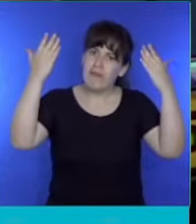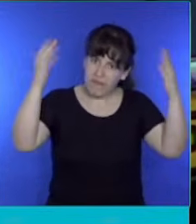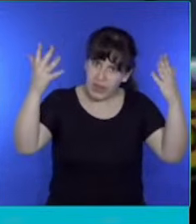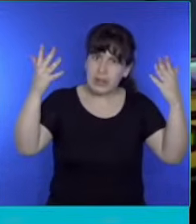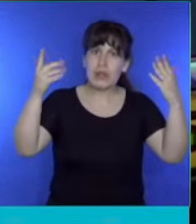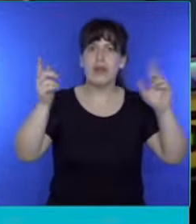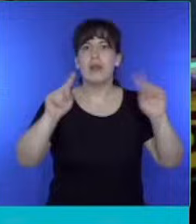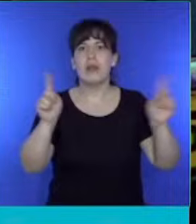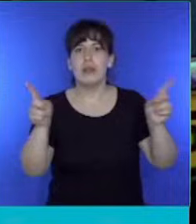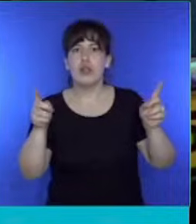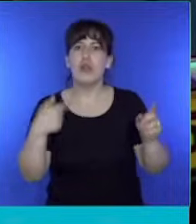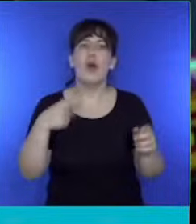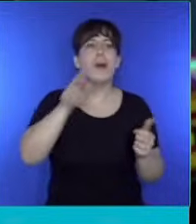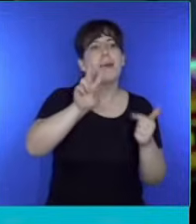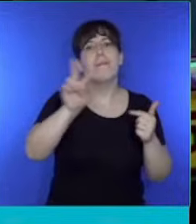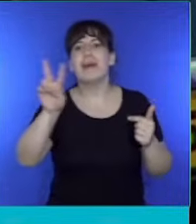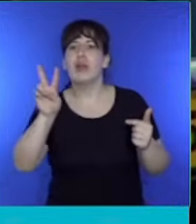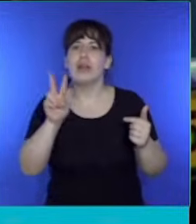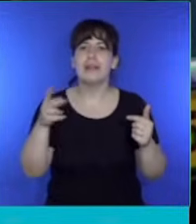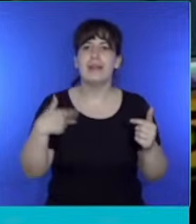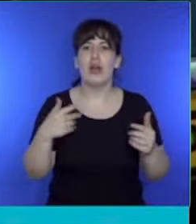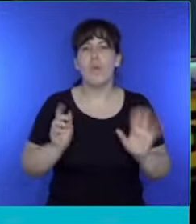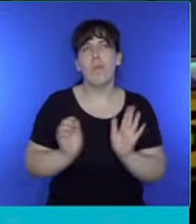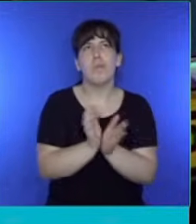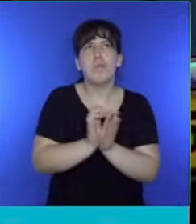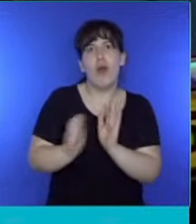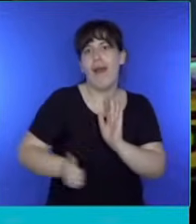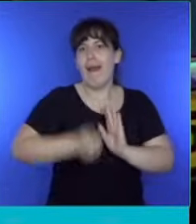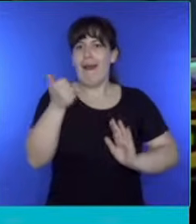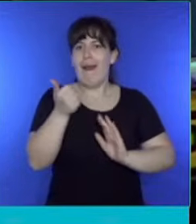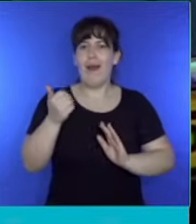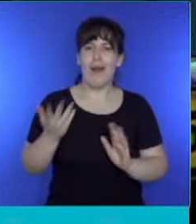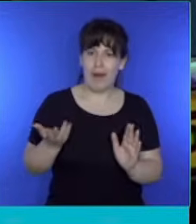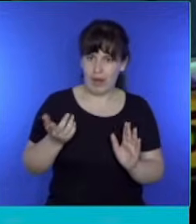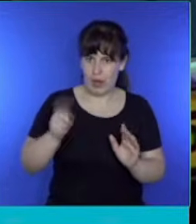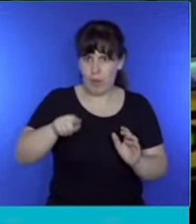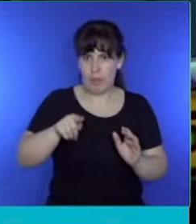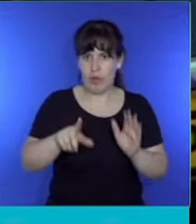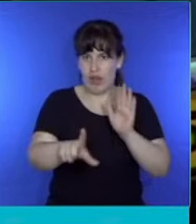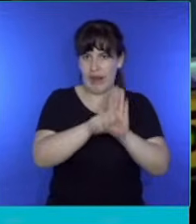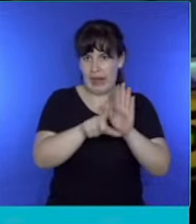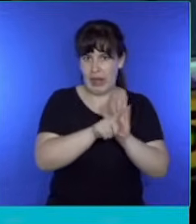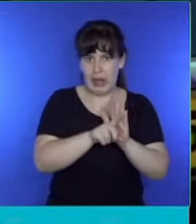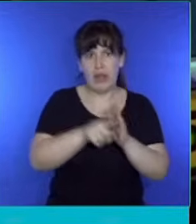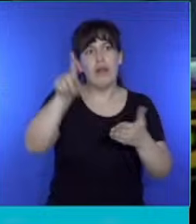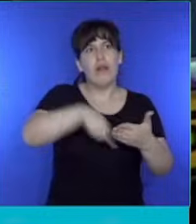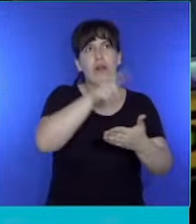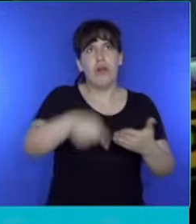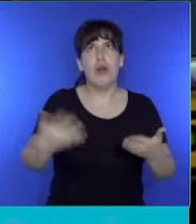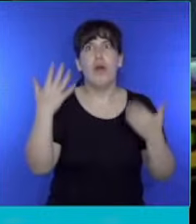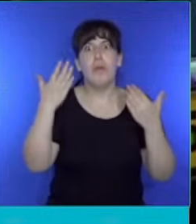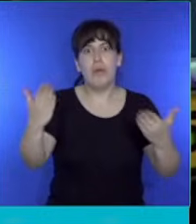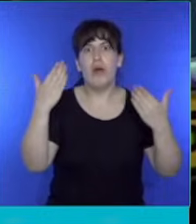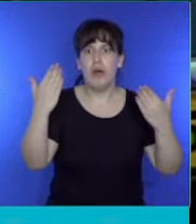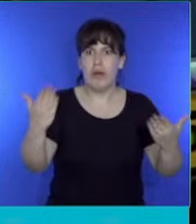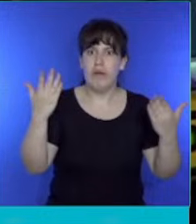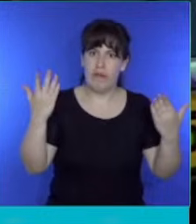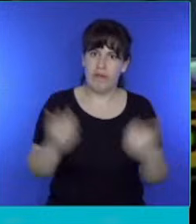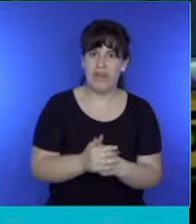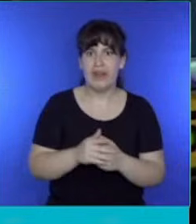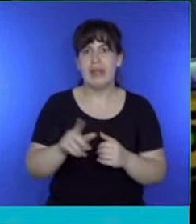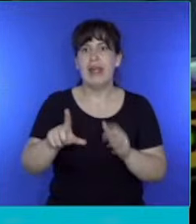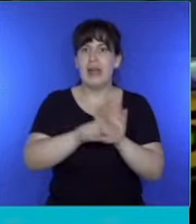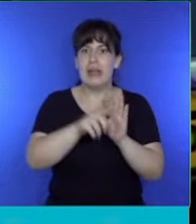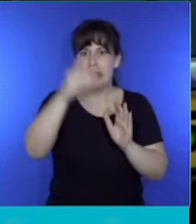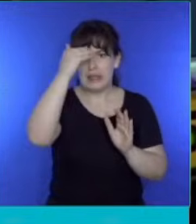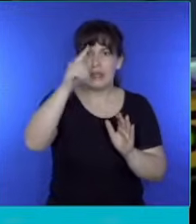nos arrogamos los peronistas el triunfo por esta ley que deroga finalmente el engendro de la